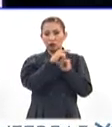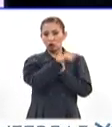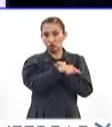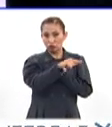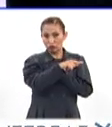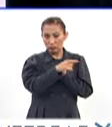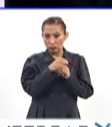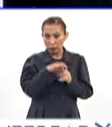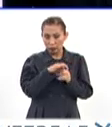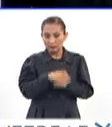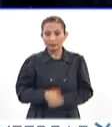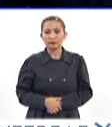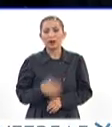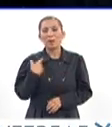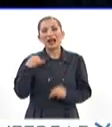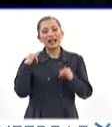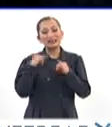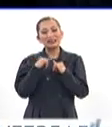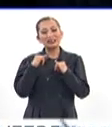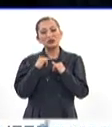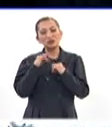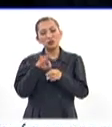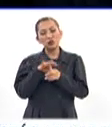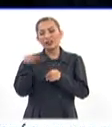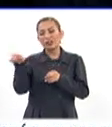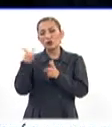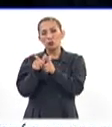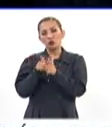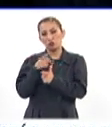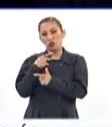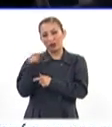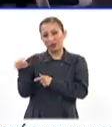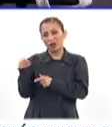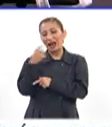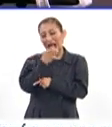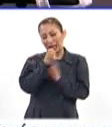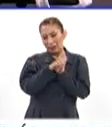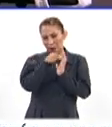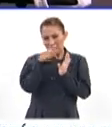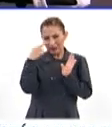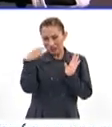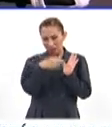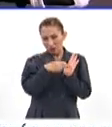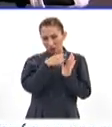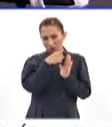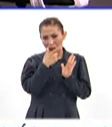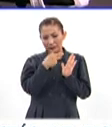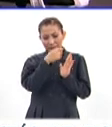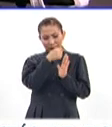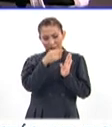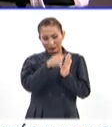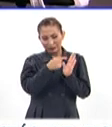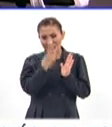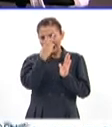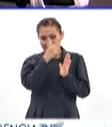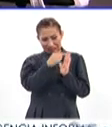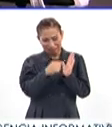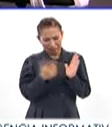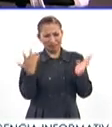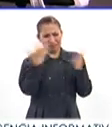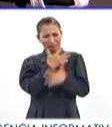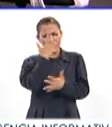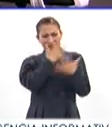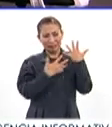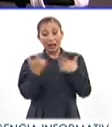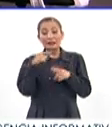institutos electorales. Yo creo que para los institutos electorales y para los partidos políticos. Este ejemplo que estamos viendo en la pantalla es un ejemplo claro,